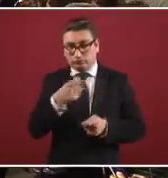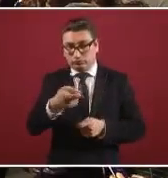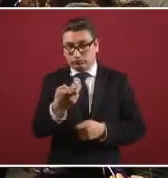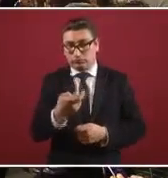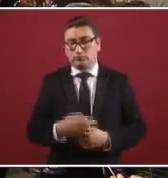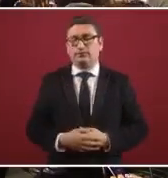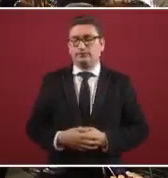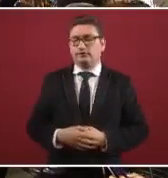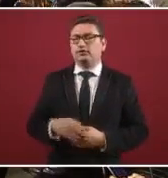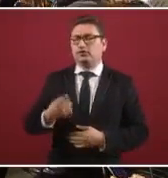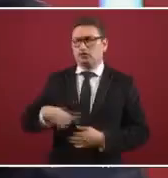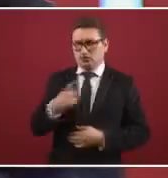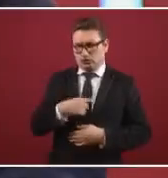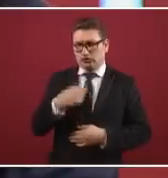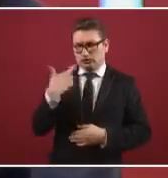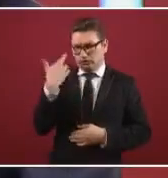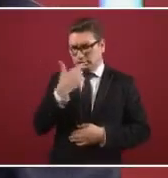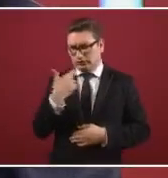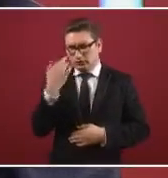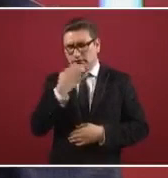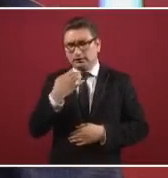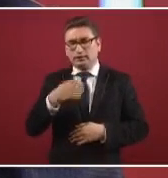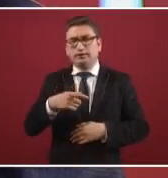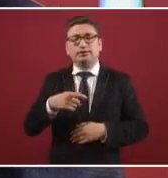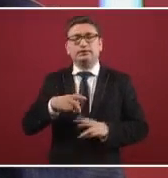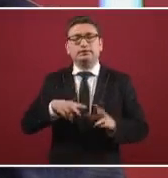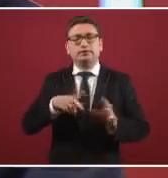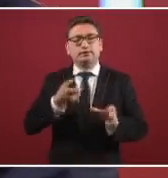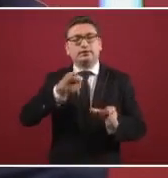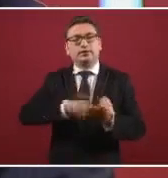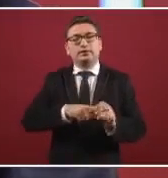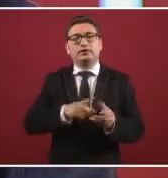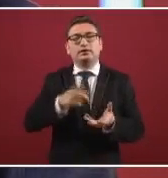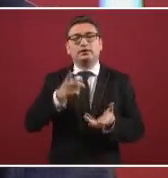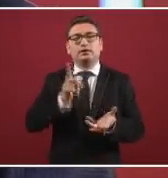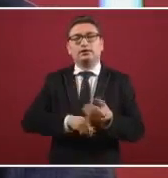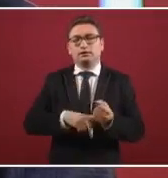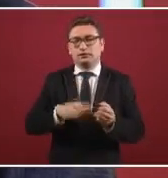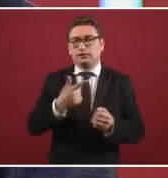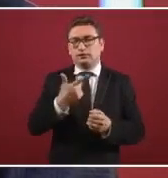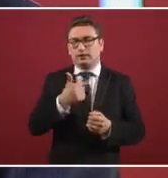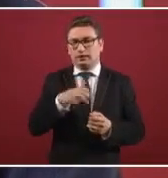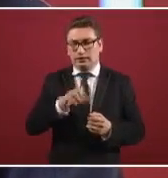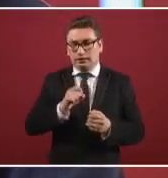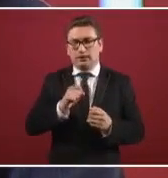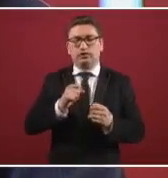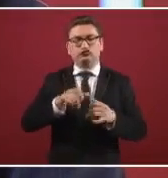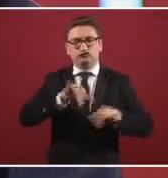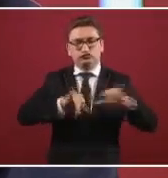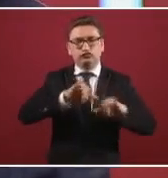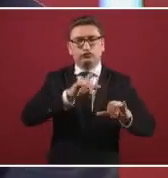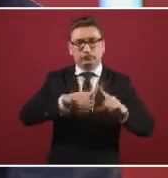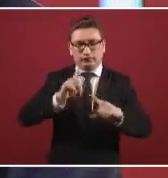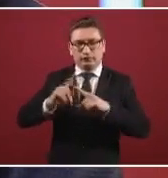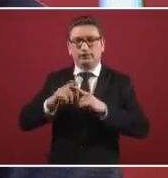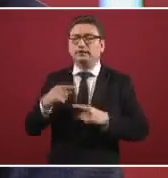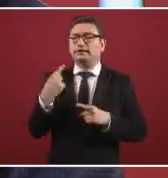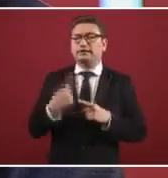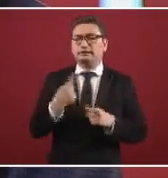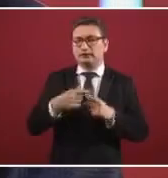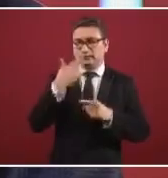de la calidad de los productos, que tiene que ver directamente con el aditivo que utiliza cada una de las marcas, es algo que